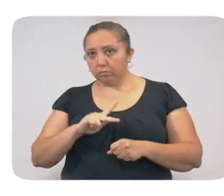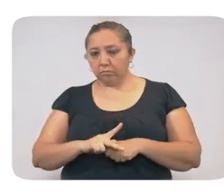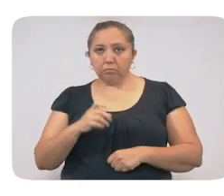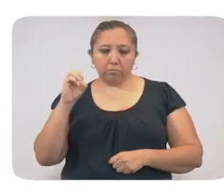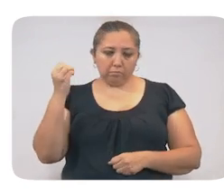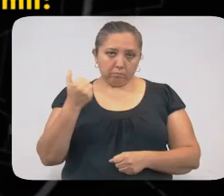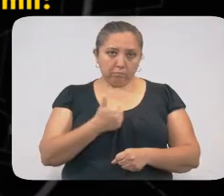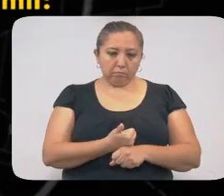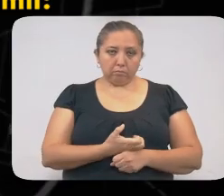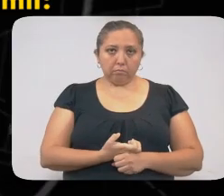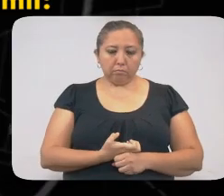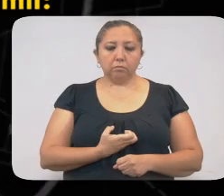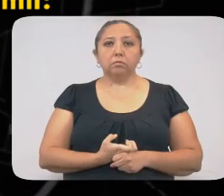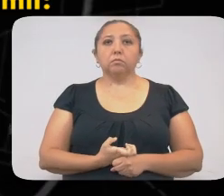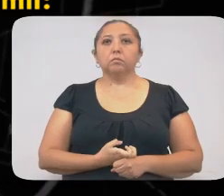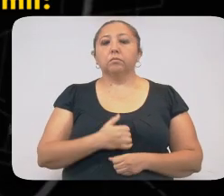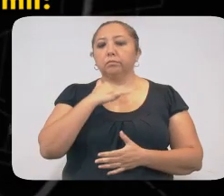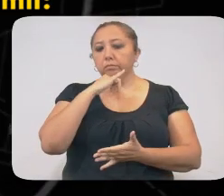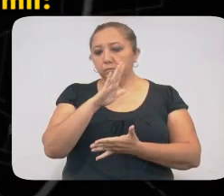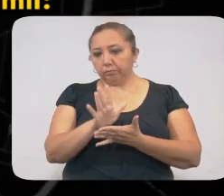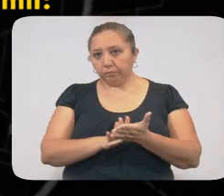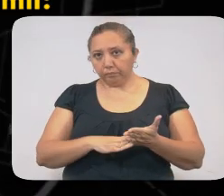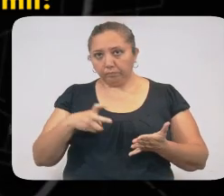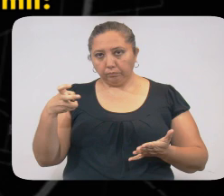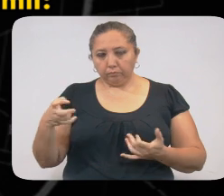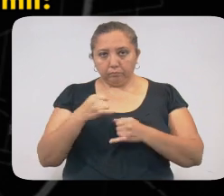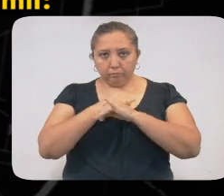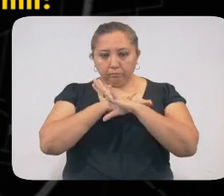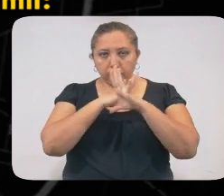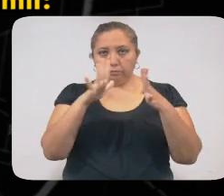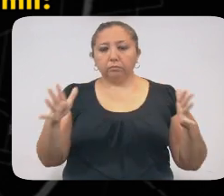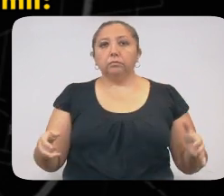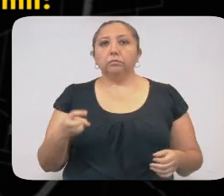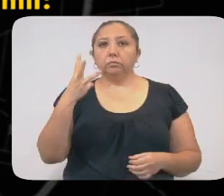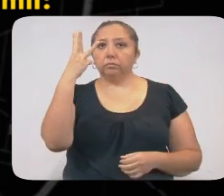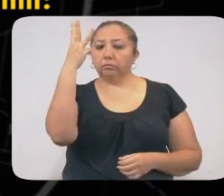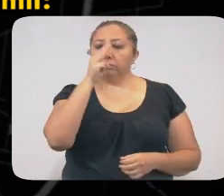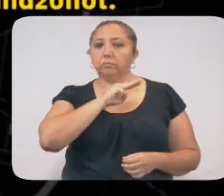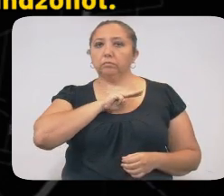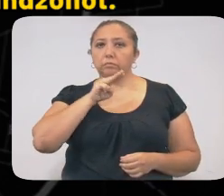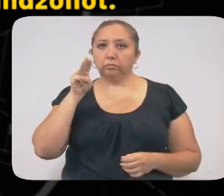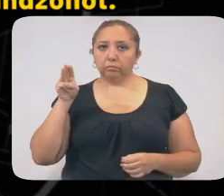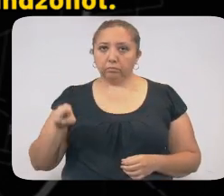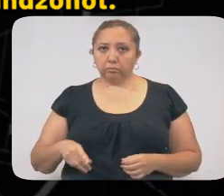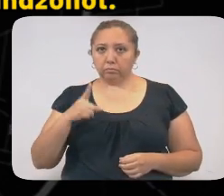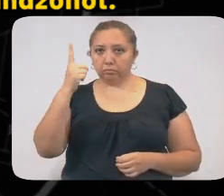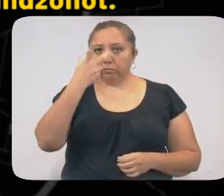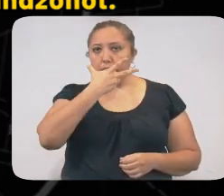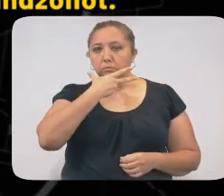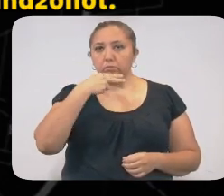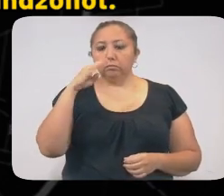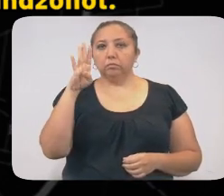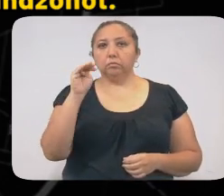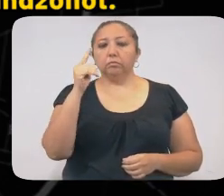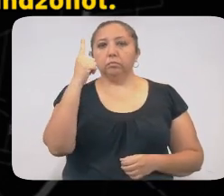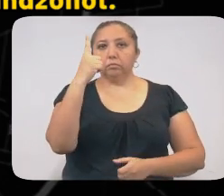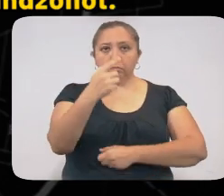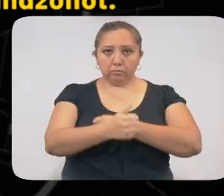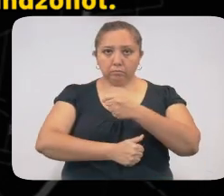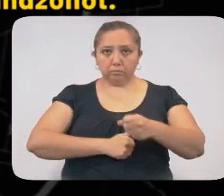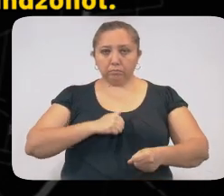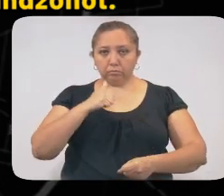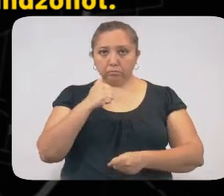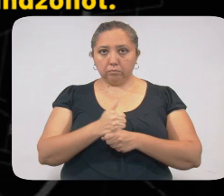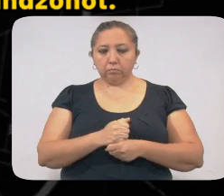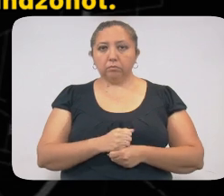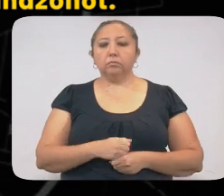otro estado. Lamentablemente, en este parte médico informamos de 3 fallecimientos. Un hombre de 91 años de edad,